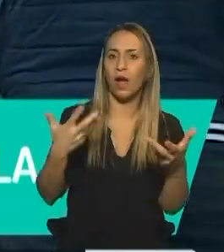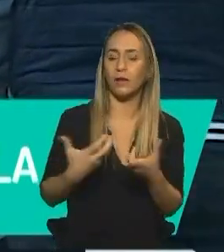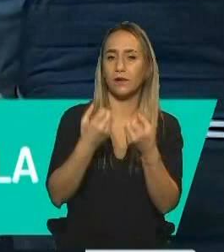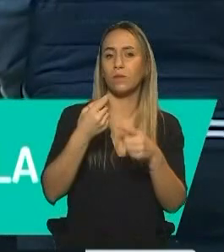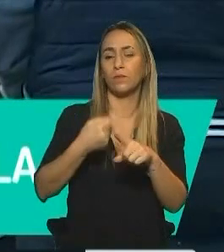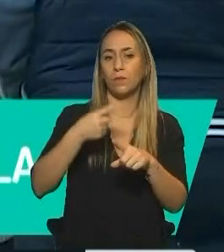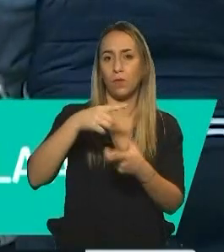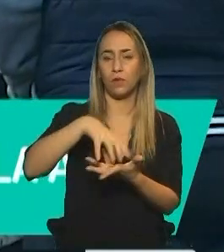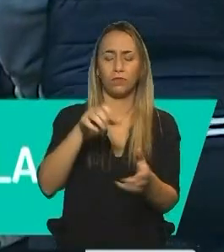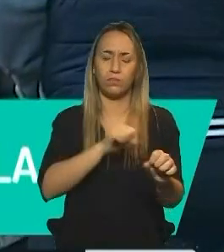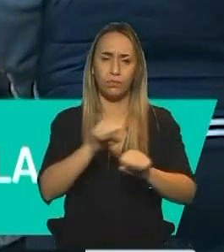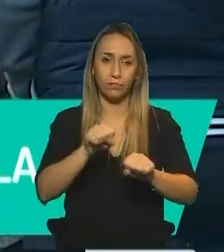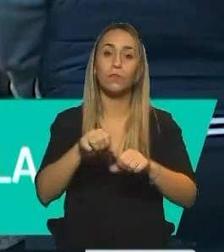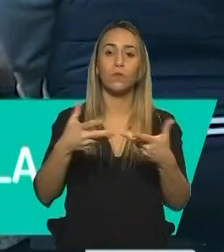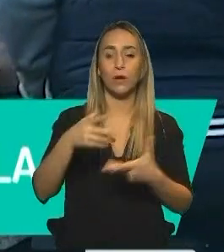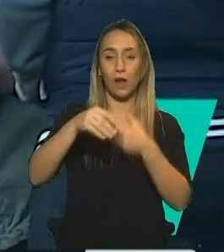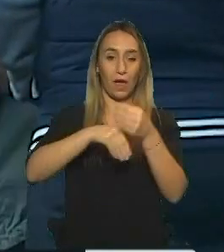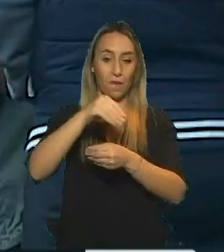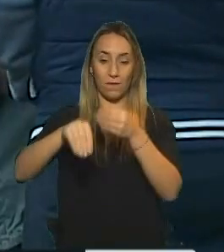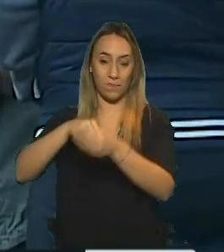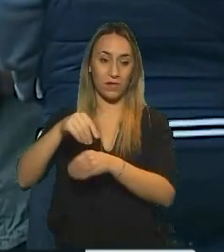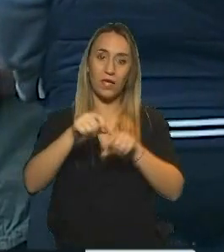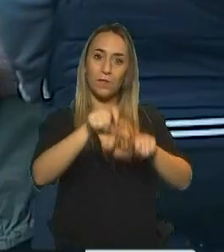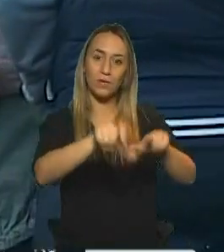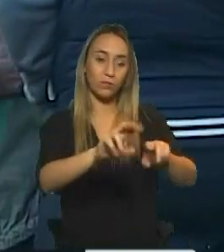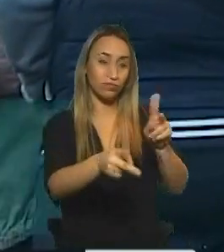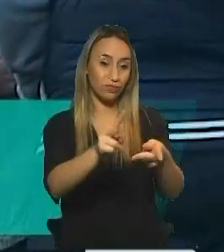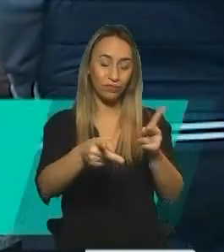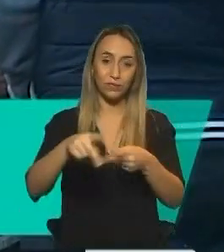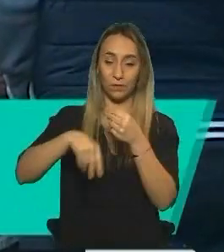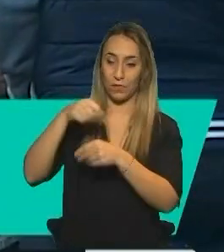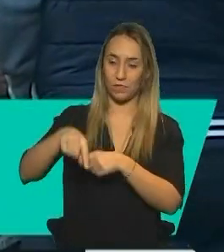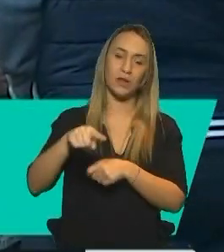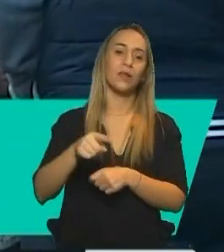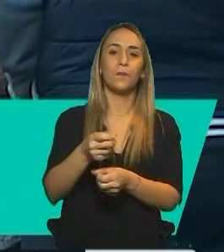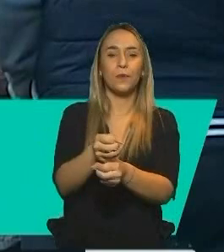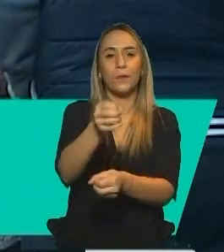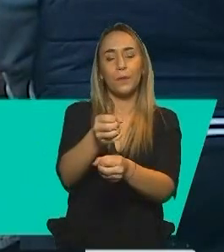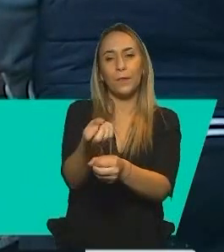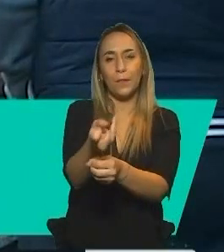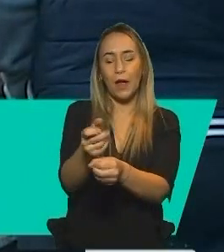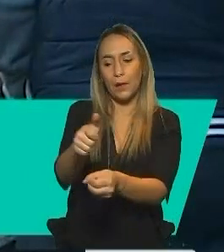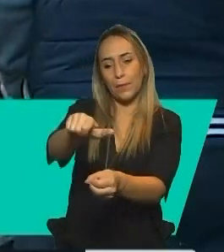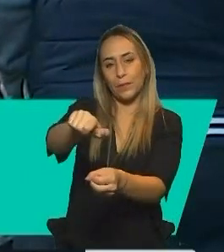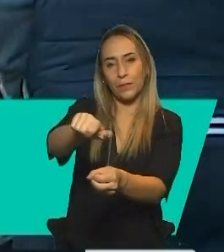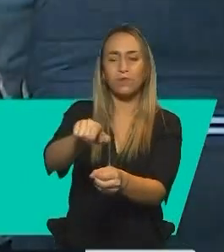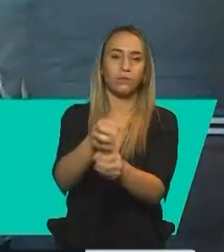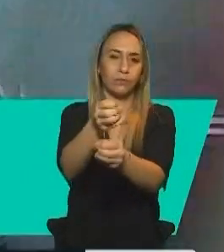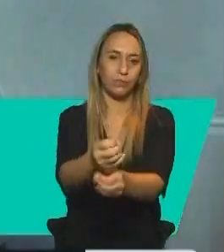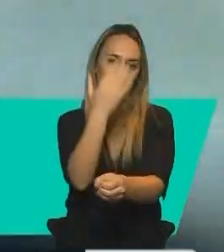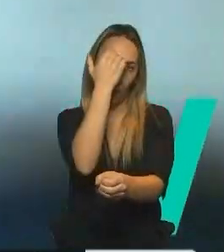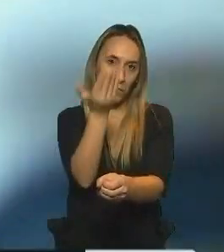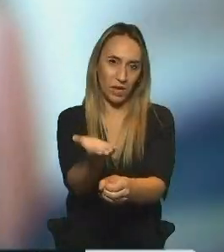de las víctimas fatales están encendiendo las velas y dejando una flor en su homenaje. Hace 27